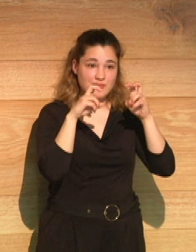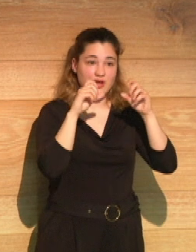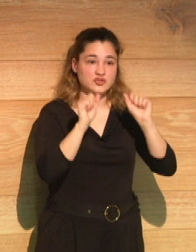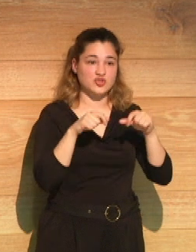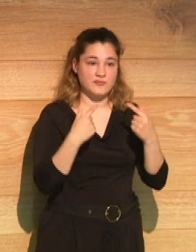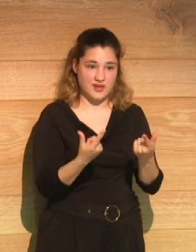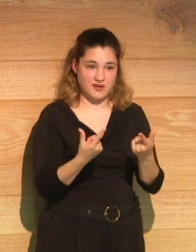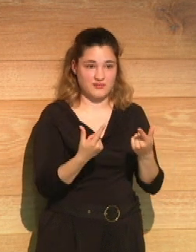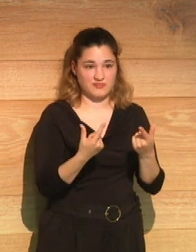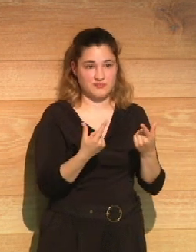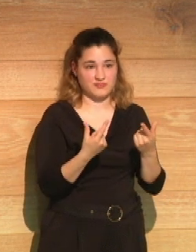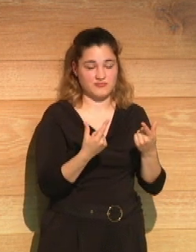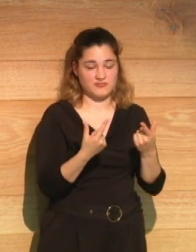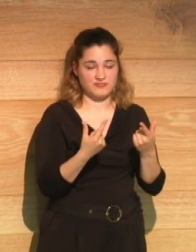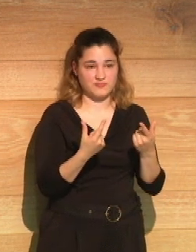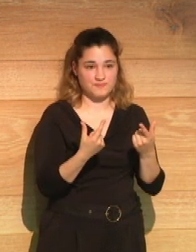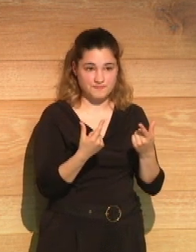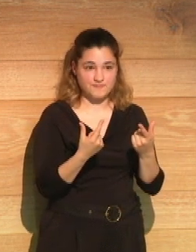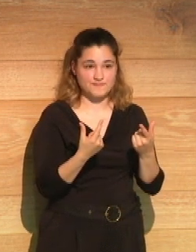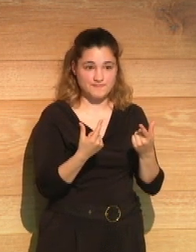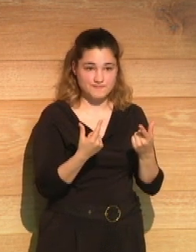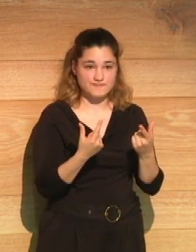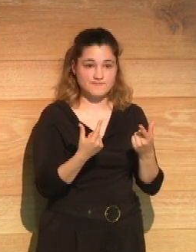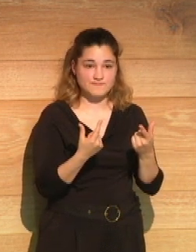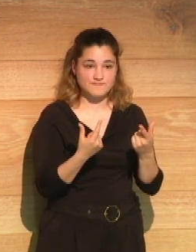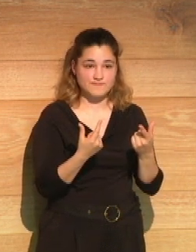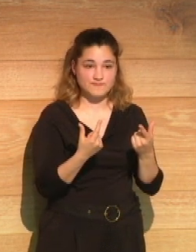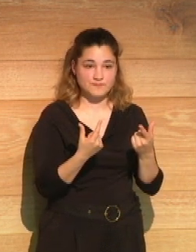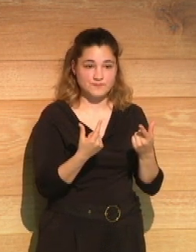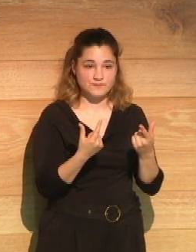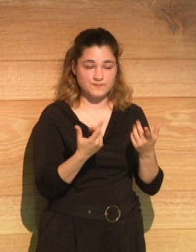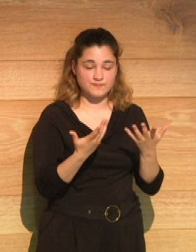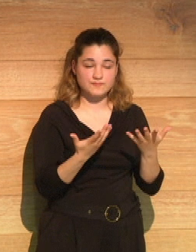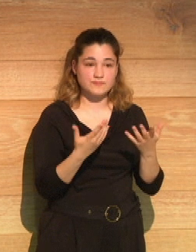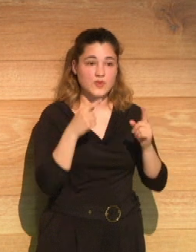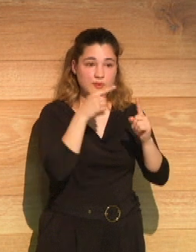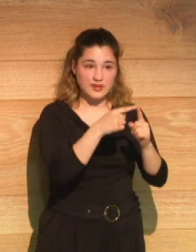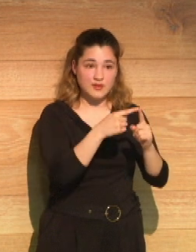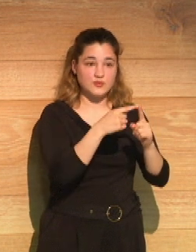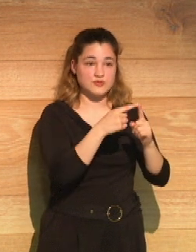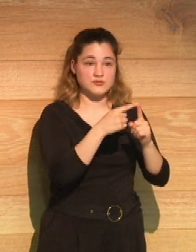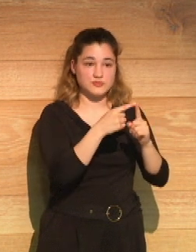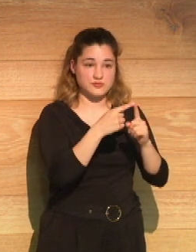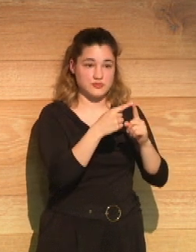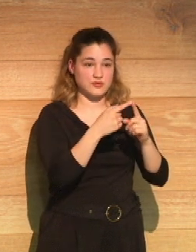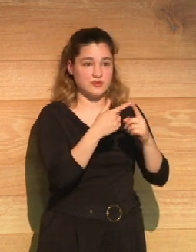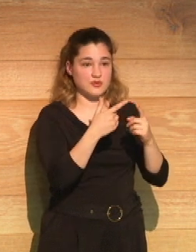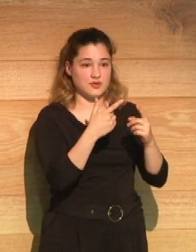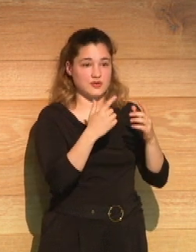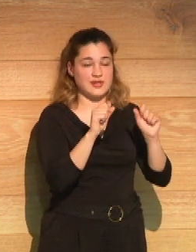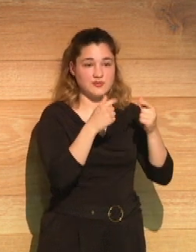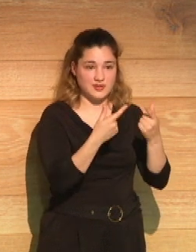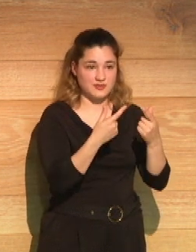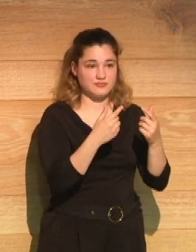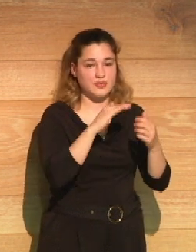hacer, cómo los objetivos sustentables, cómo eso impacta también nuestro